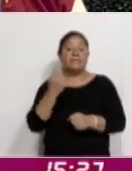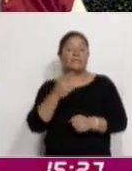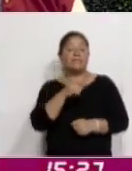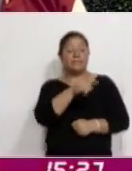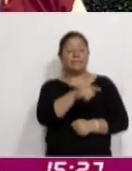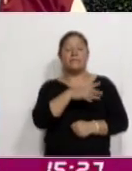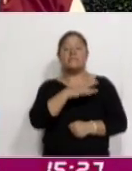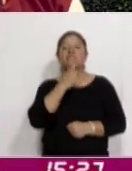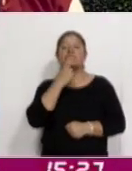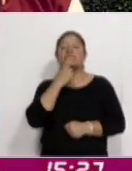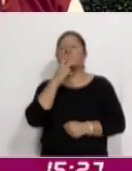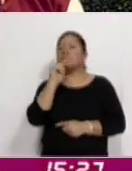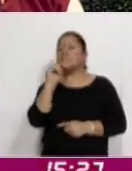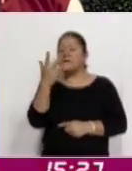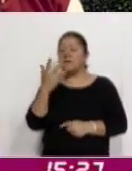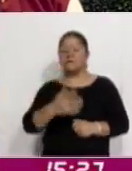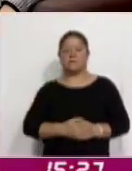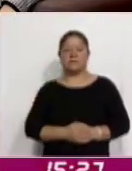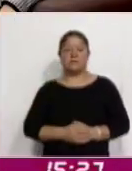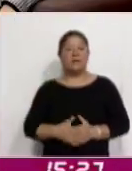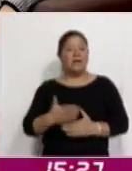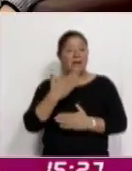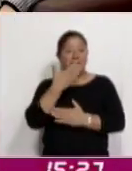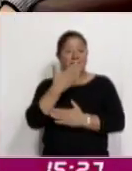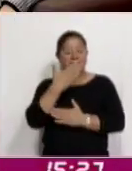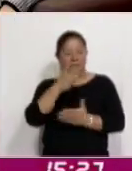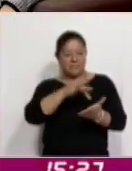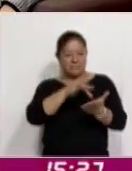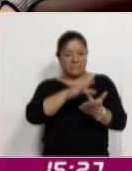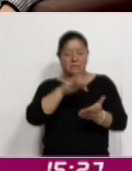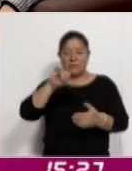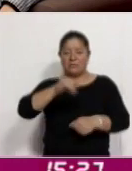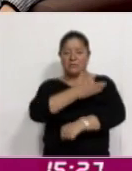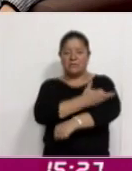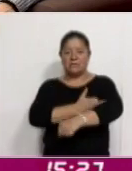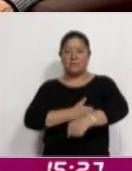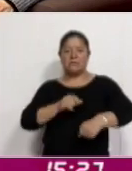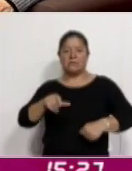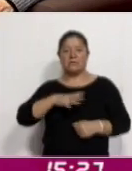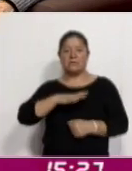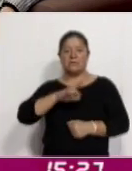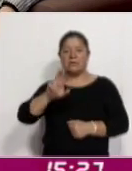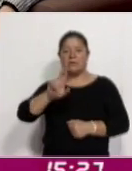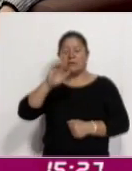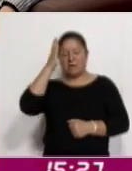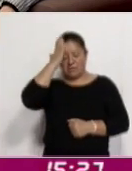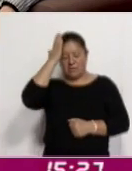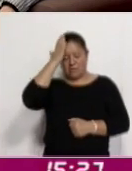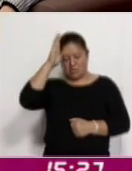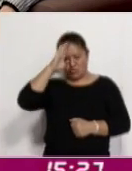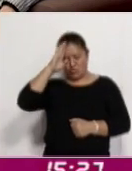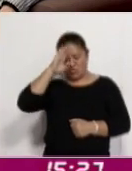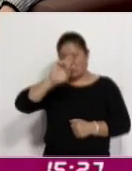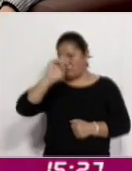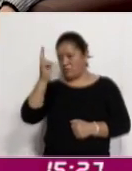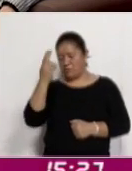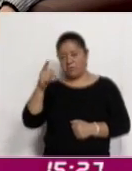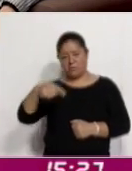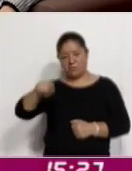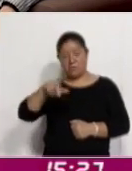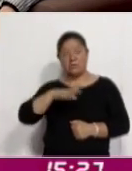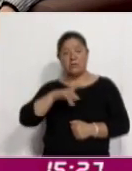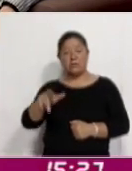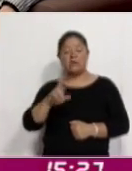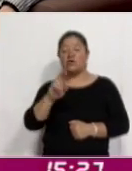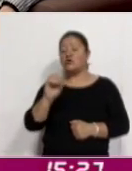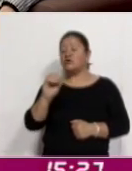del uso de las tecnologías. Muy bien, sí. Pues queremos agradecer esta tarde a la rectora de la Universidad Politécnica de Tlaxcala, Rosalía Nayeli Pérez. Muchísimas